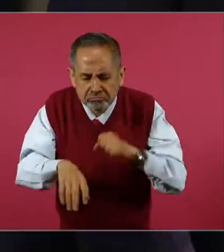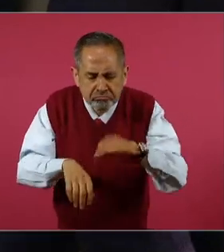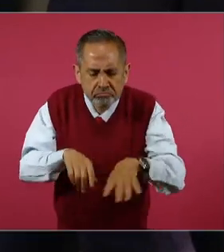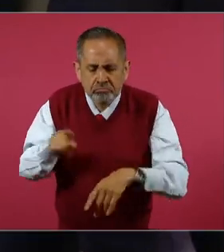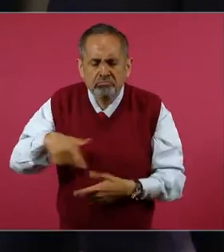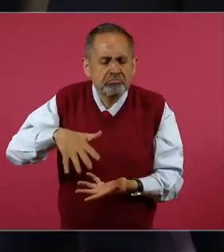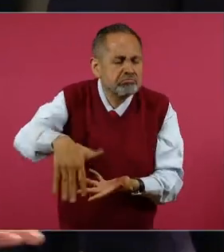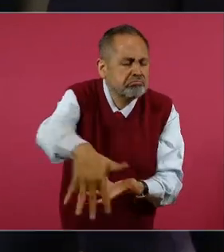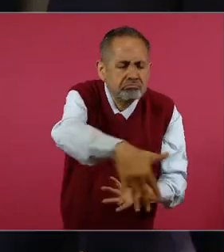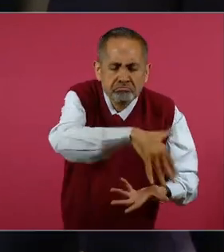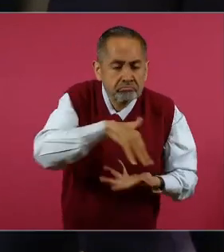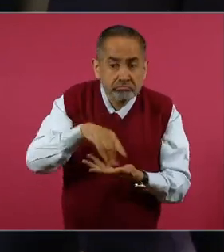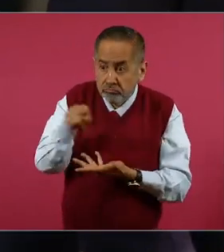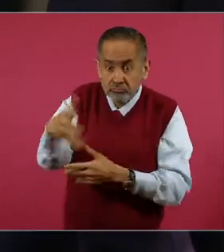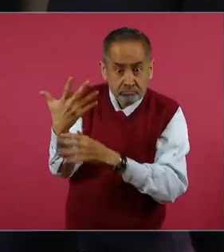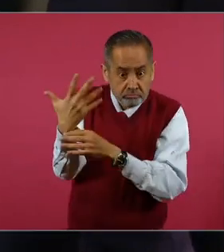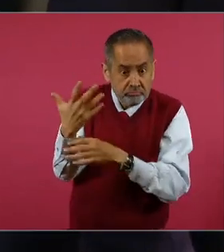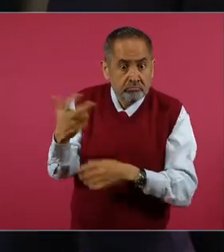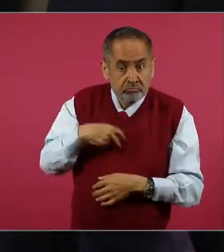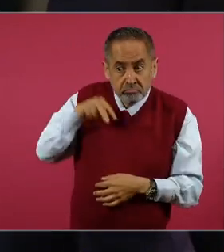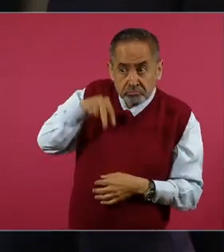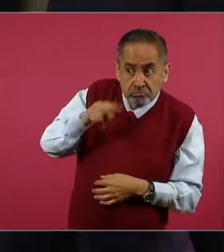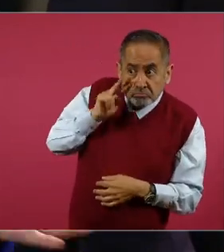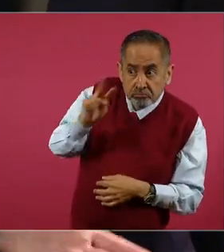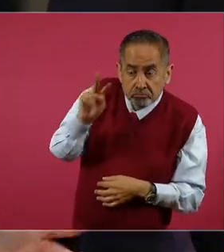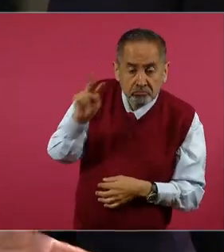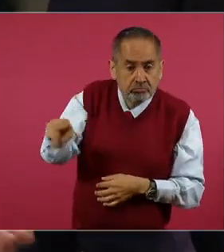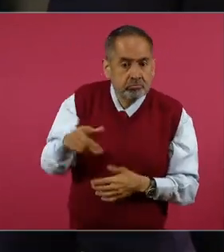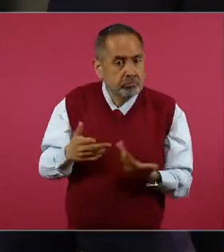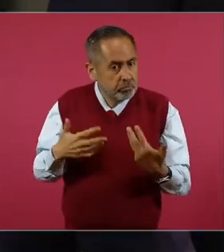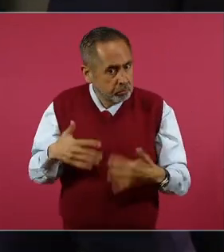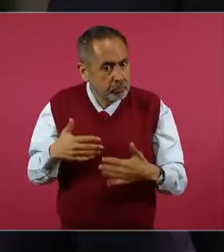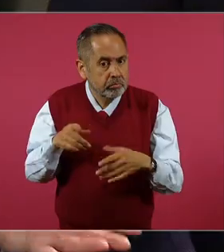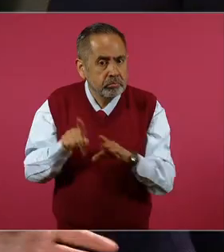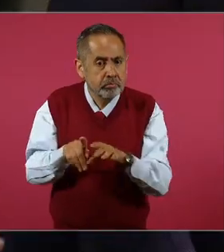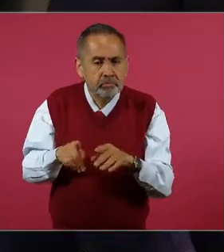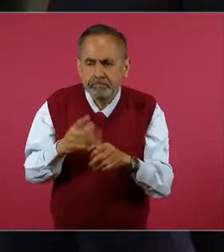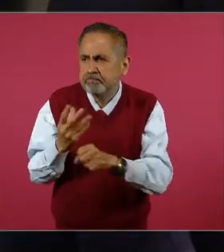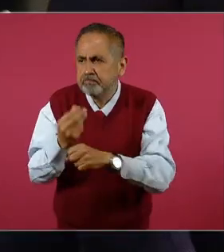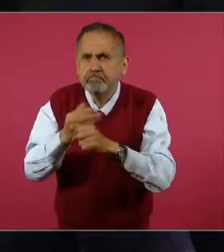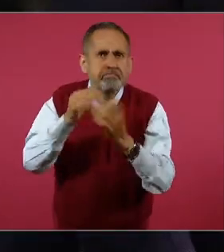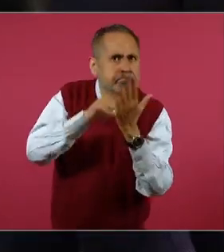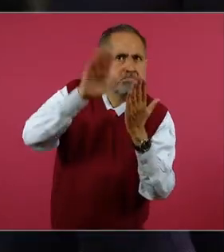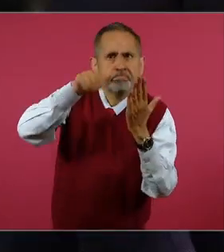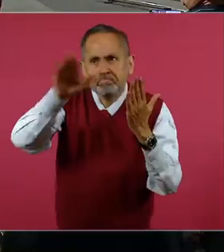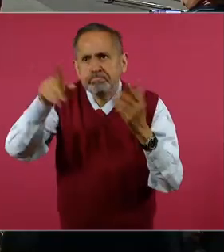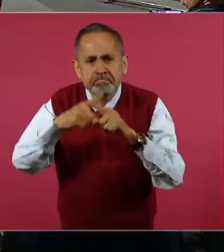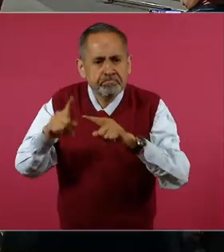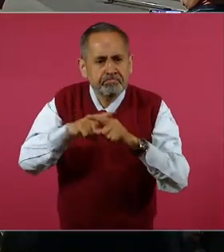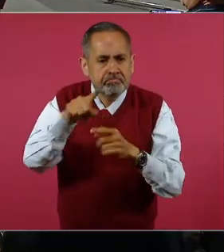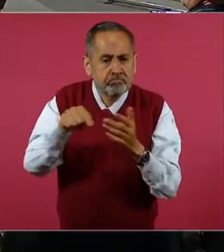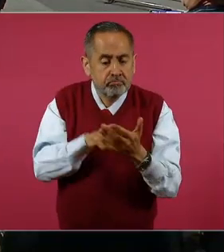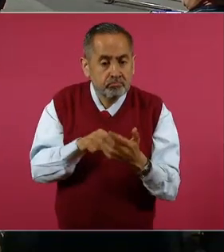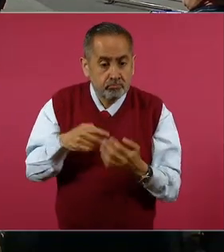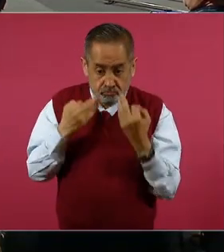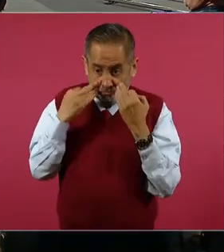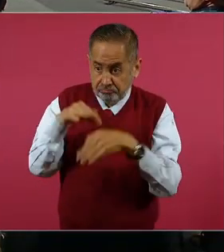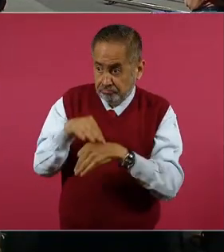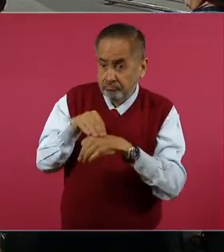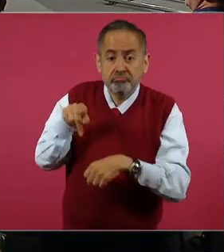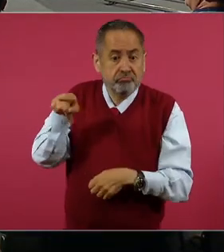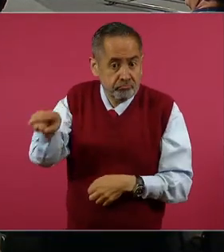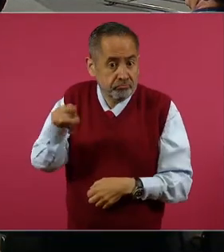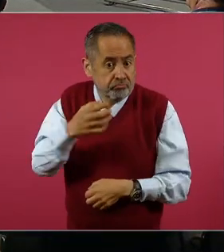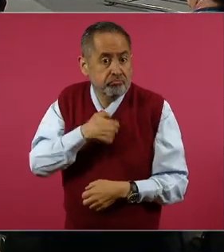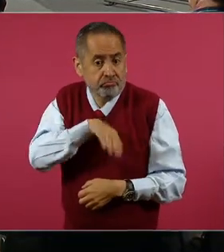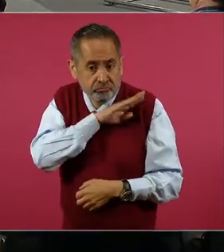ella habitaba con regularidad, pintar, renovar algunos espacios importantes en las delegaciones,